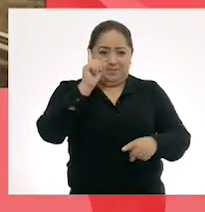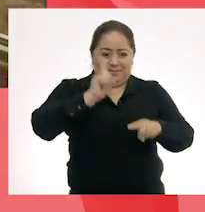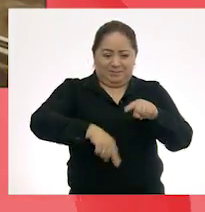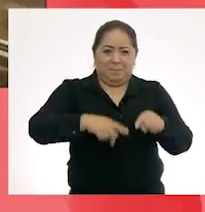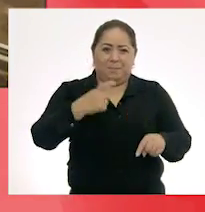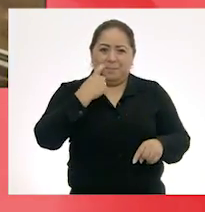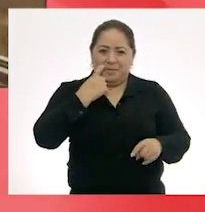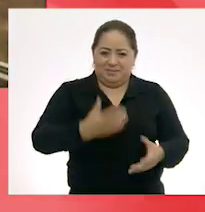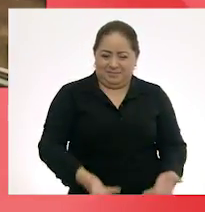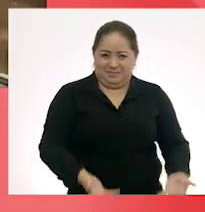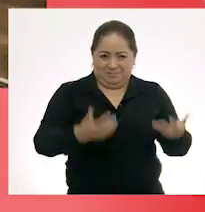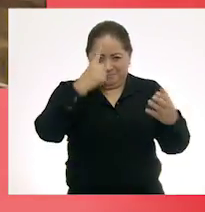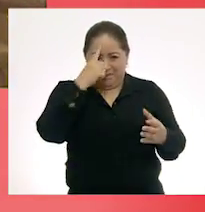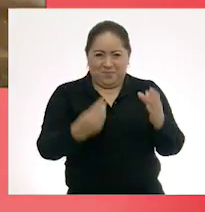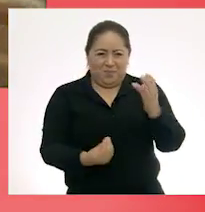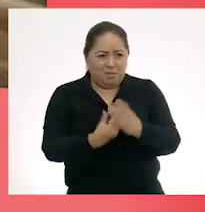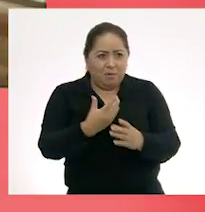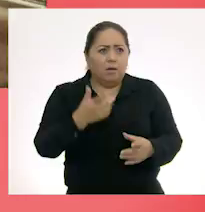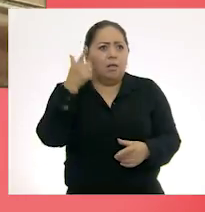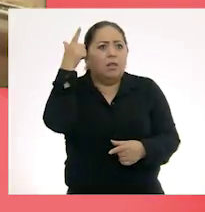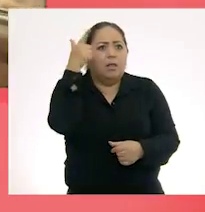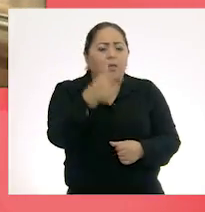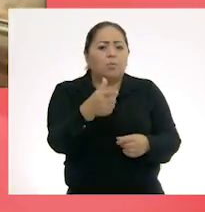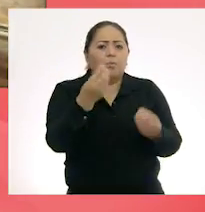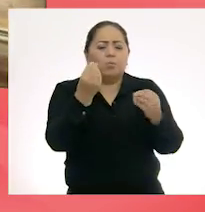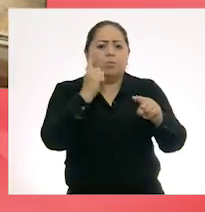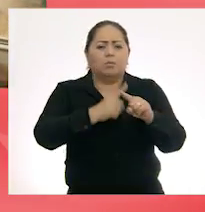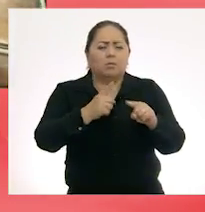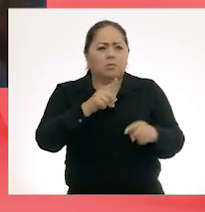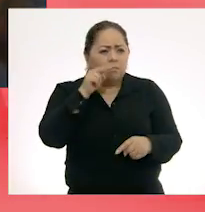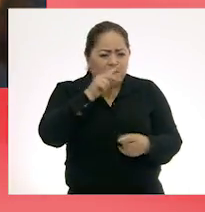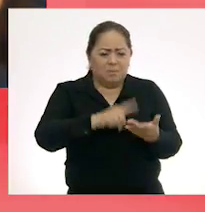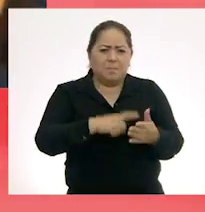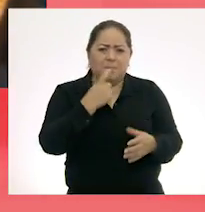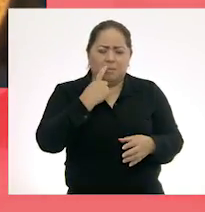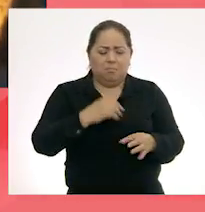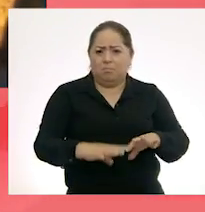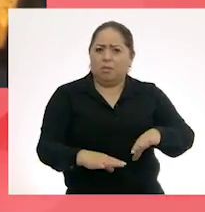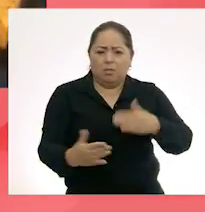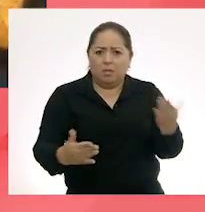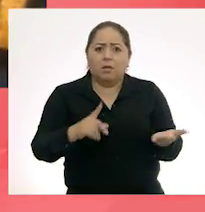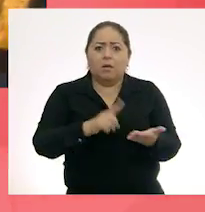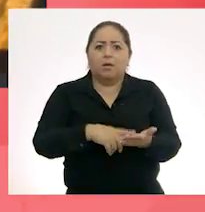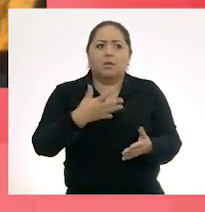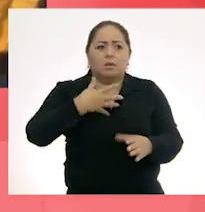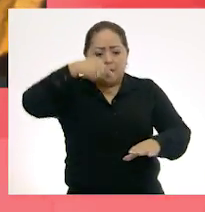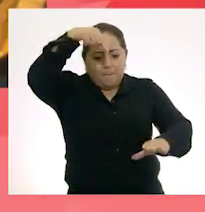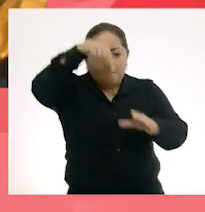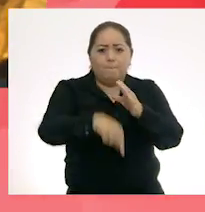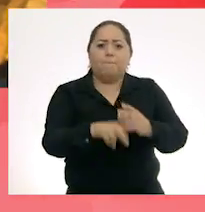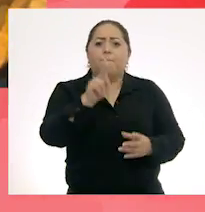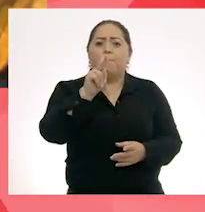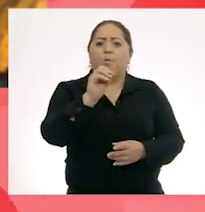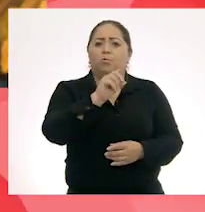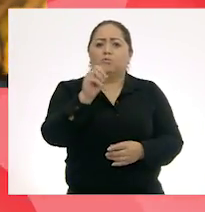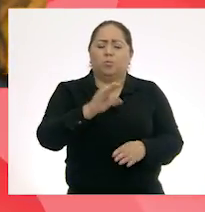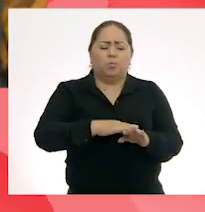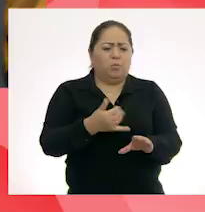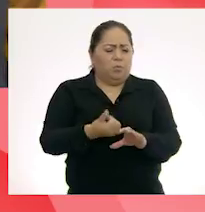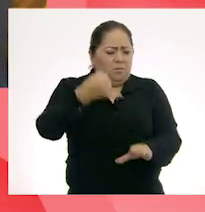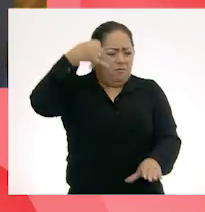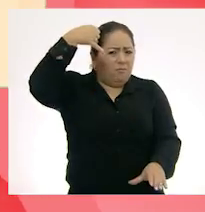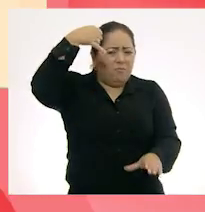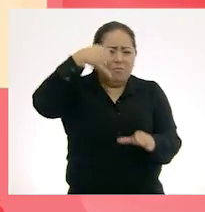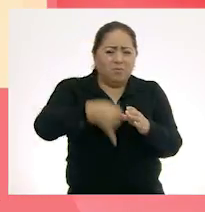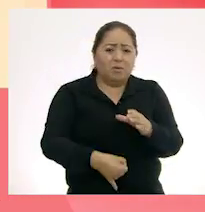quitar el piso para renovarlo hubo varias ocasiones en que el piso se desplomó y encontramos pozos muy profundos, algunos de